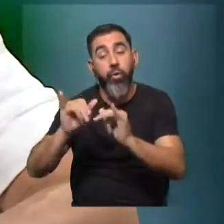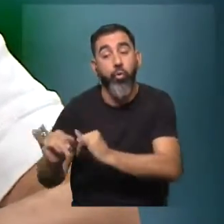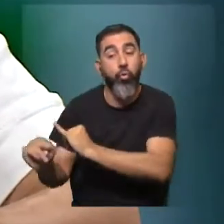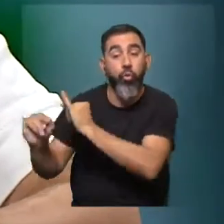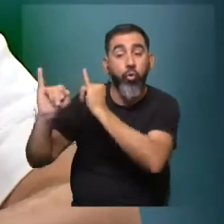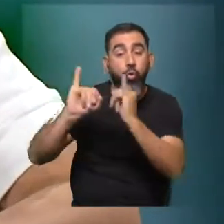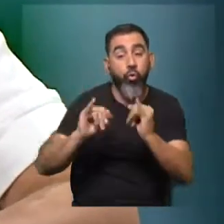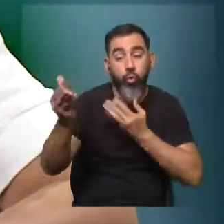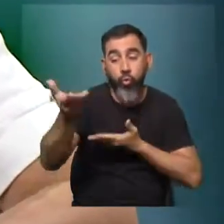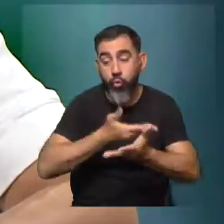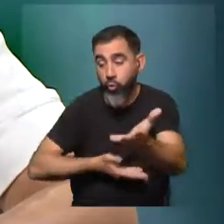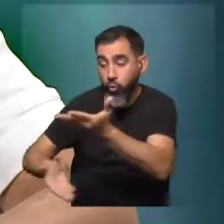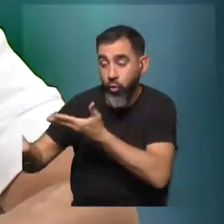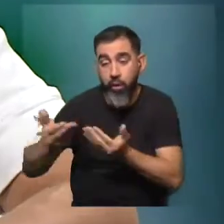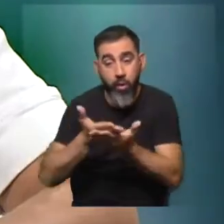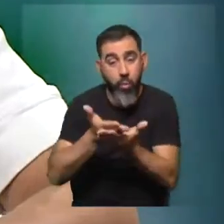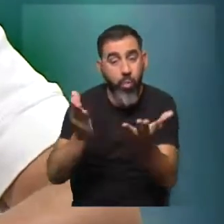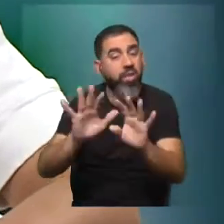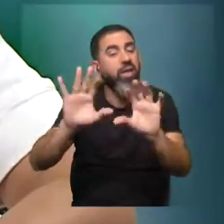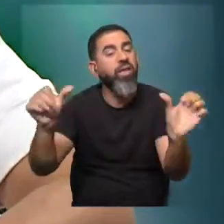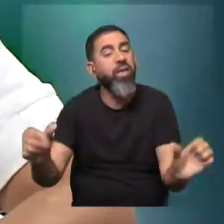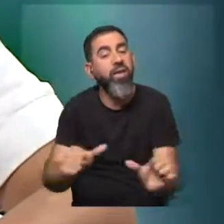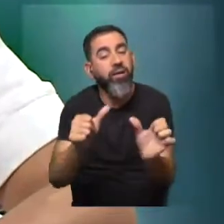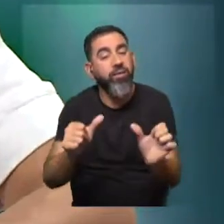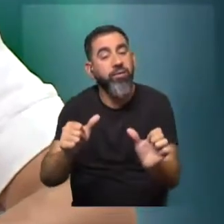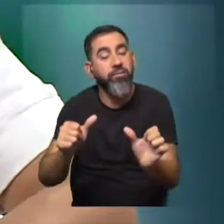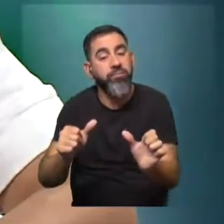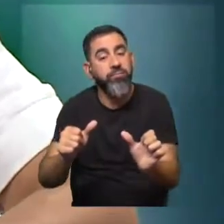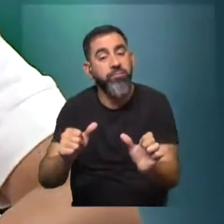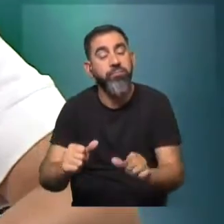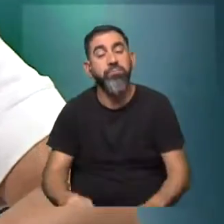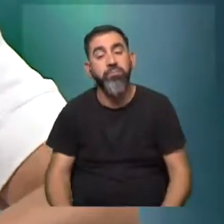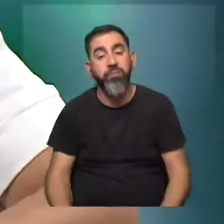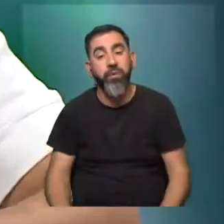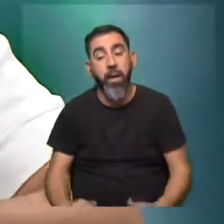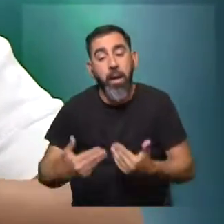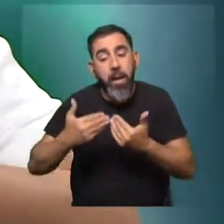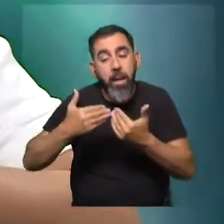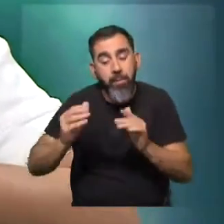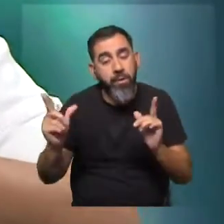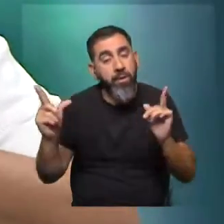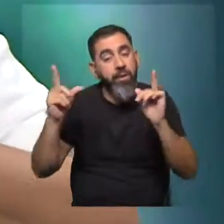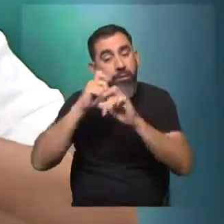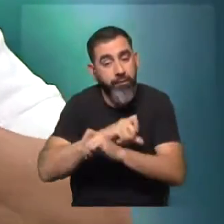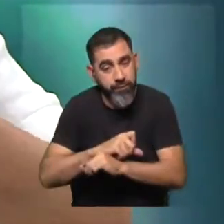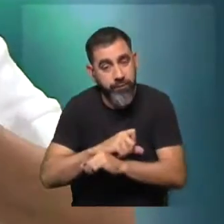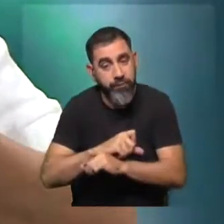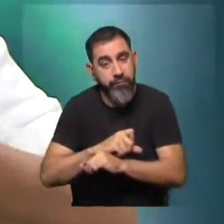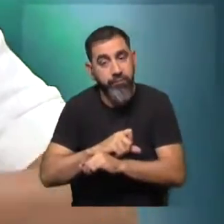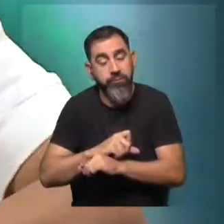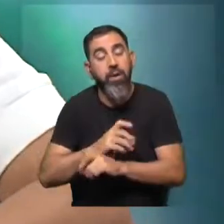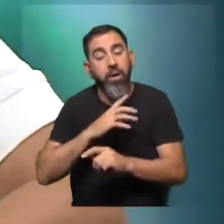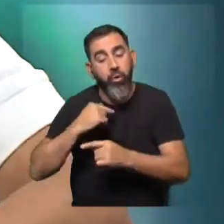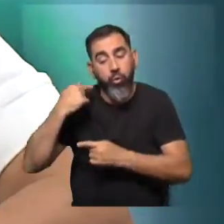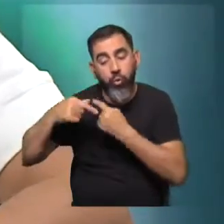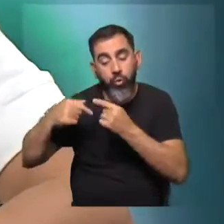de interacción, de mostrar lo que hacemos, el ponerle primera claro. no fue menor, ¿no? Para claro. Generar eso de que, bueno, de que iba a tener una continuidad